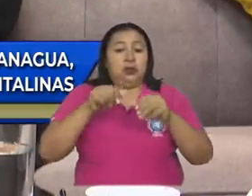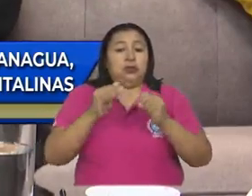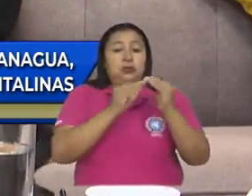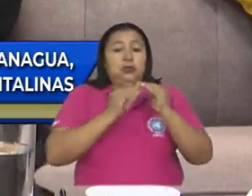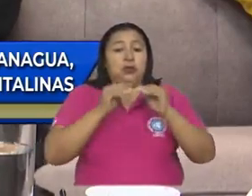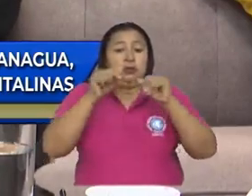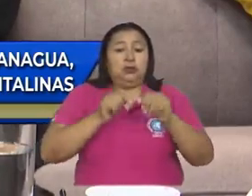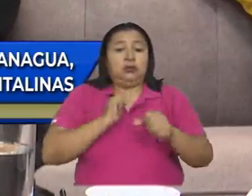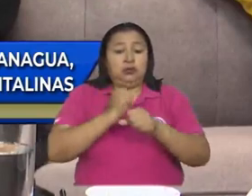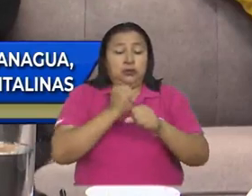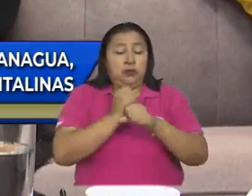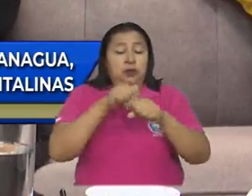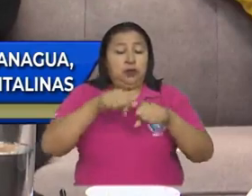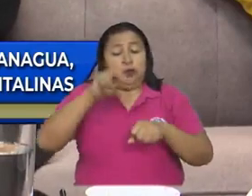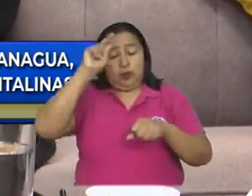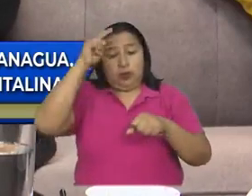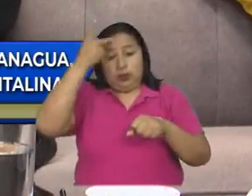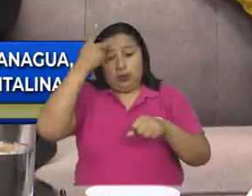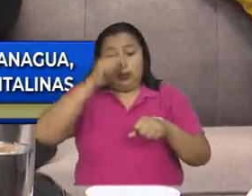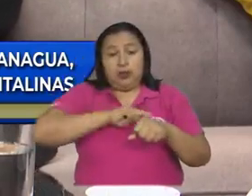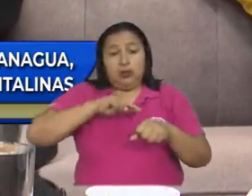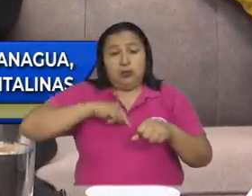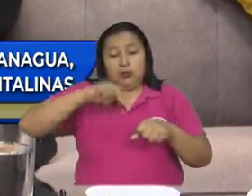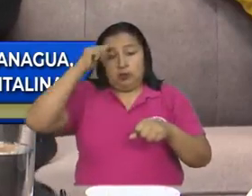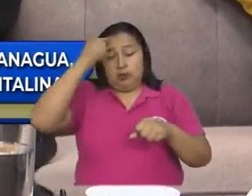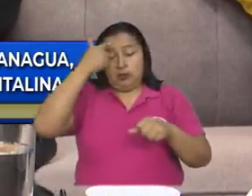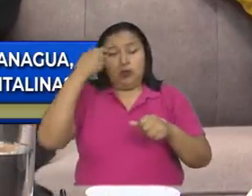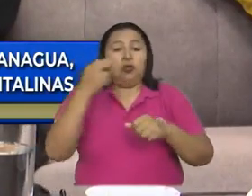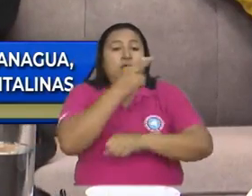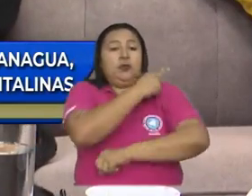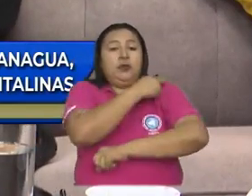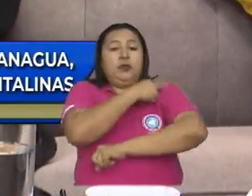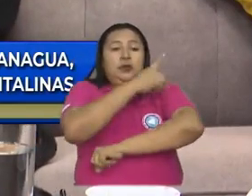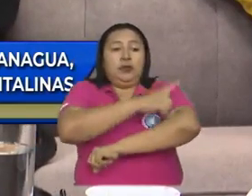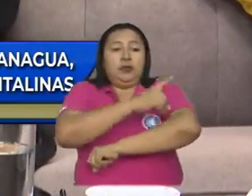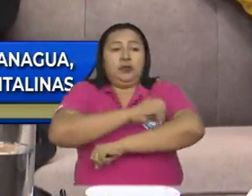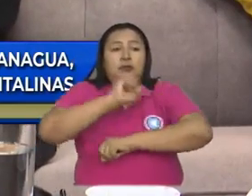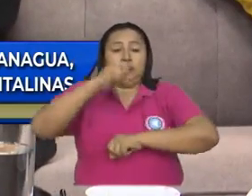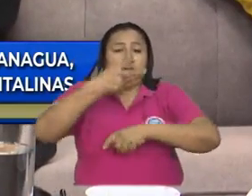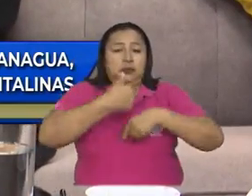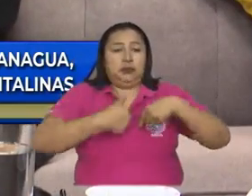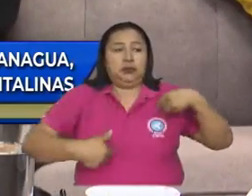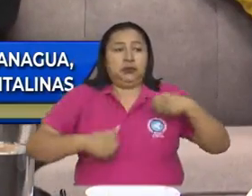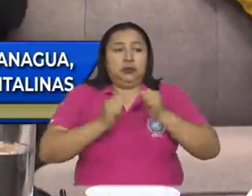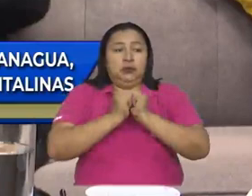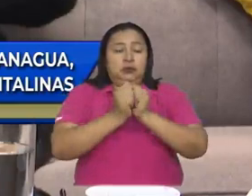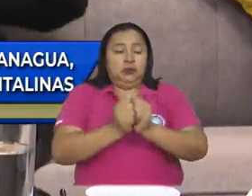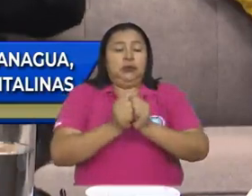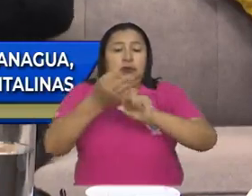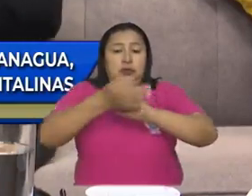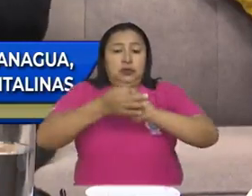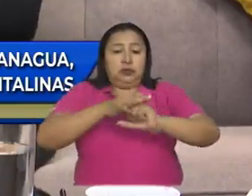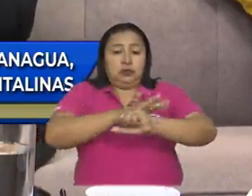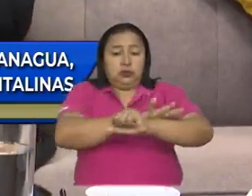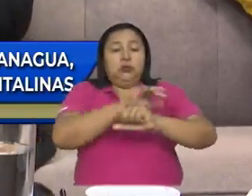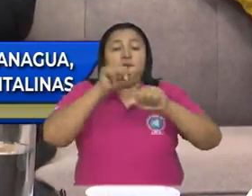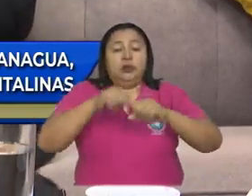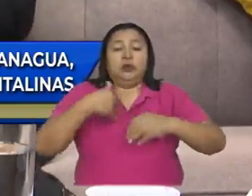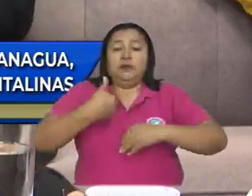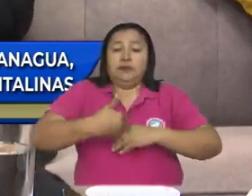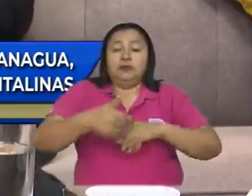una voluntad política de nuestro gobierno, del comandante Daniel, nuestra vicepresidenta, la compañera Rosario, de ir avanzando,